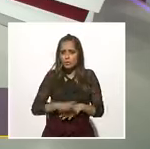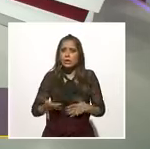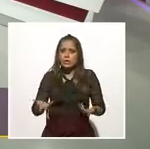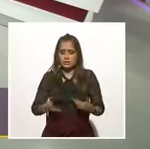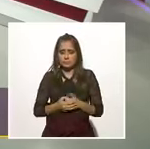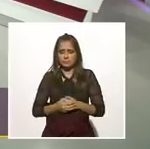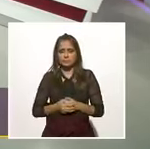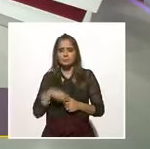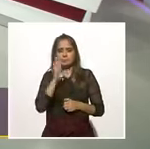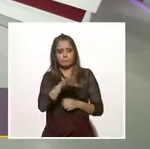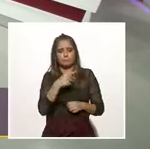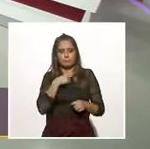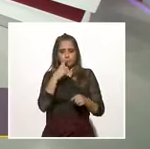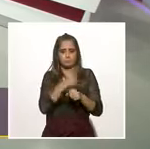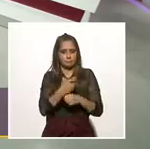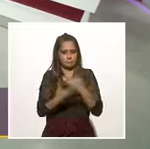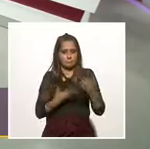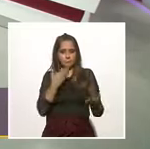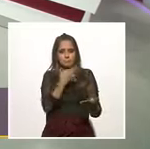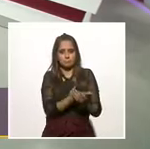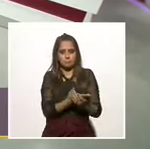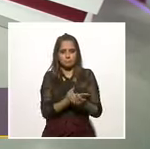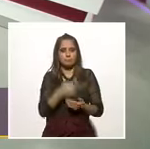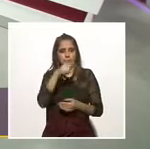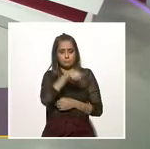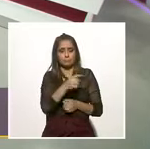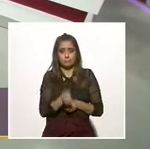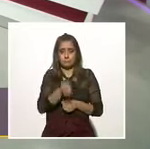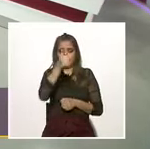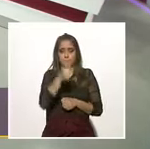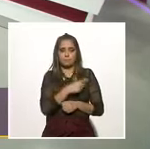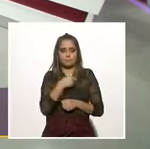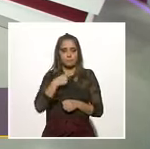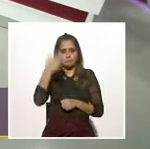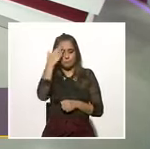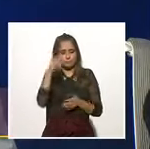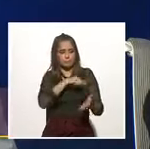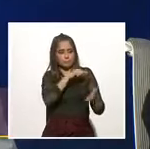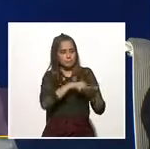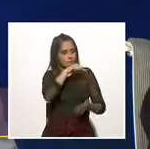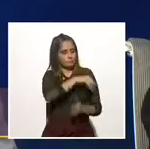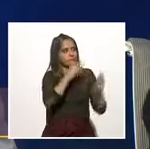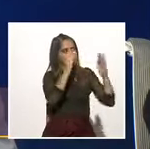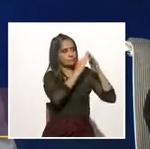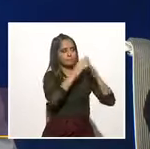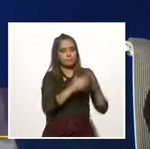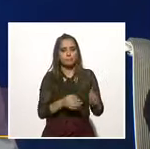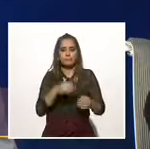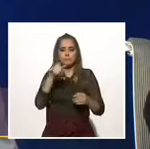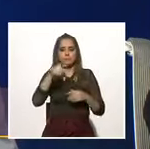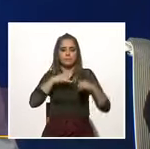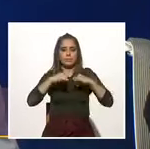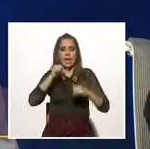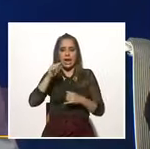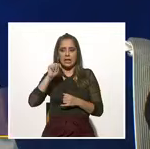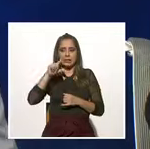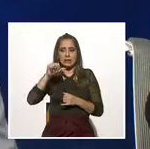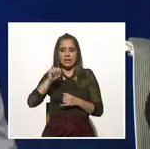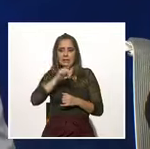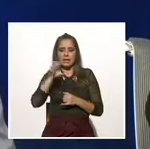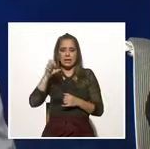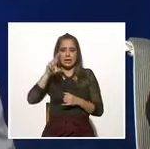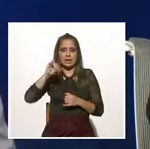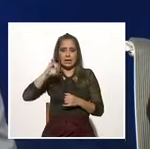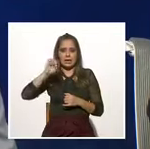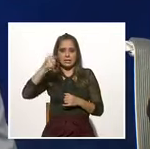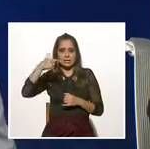si me permites, muy rápido, es conocer dónde vives. Para eso hay herramientas como el Atlas Nacional de Riesgos o el Atlas de Riesgos de la Ciudad de México,